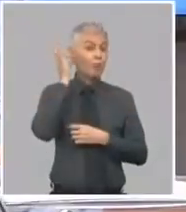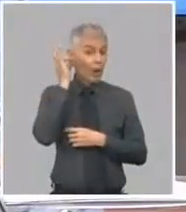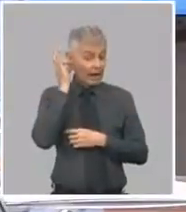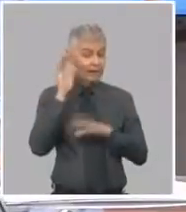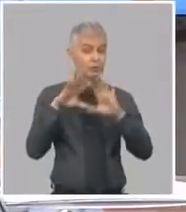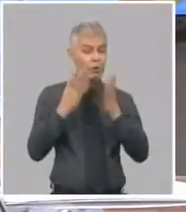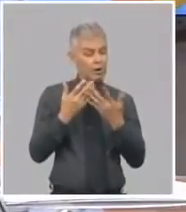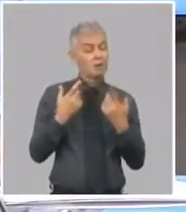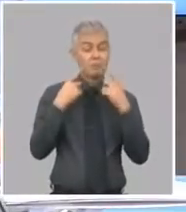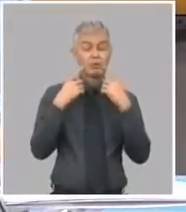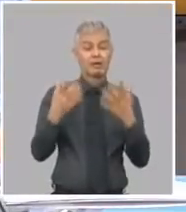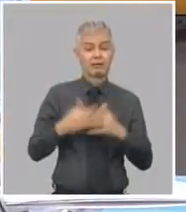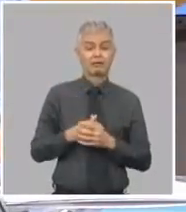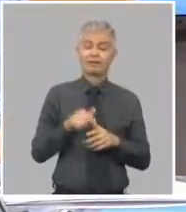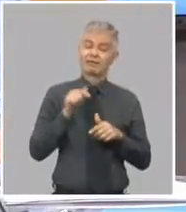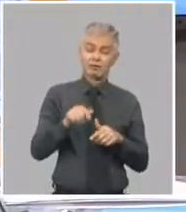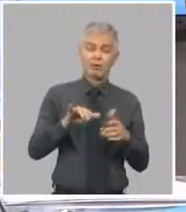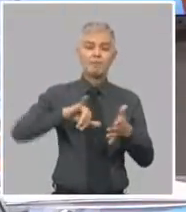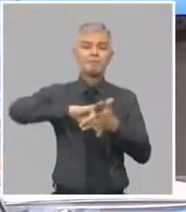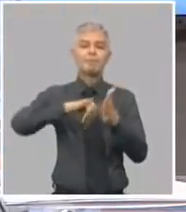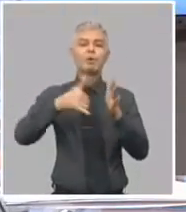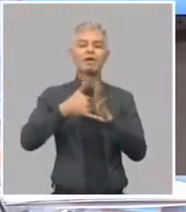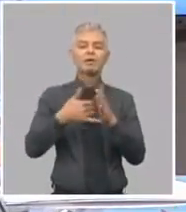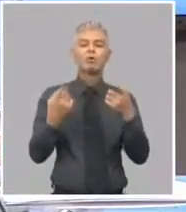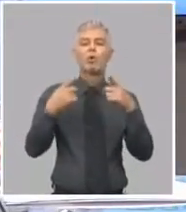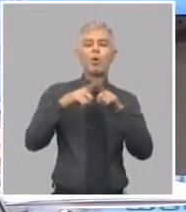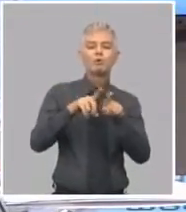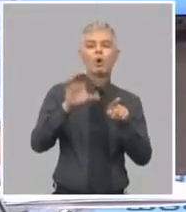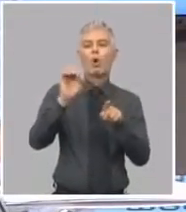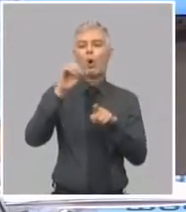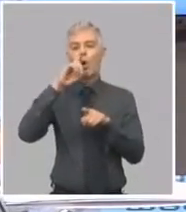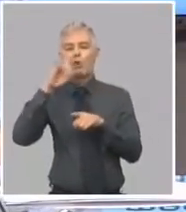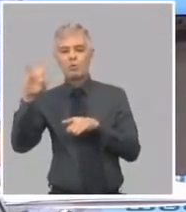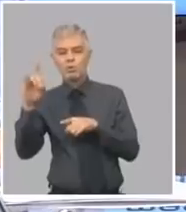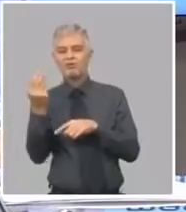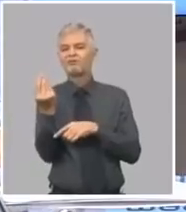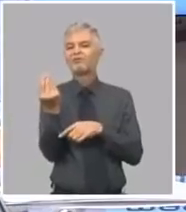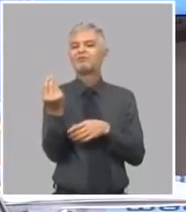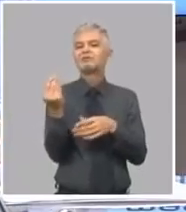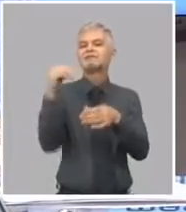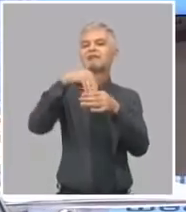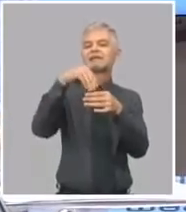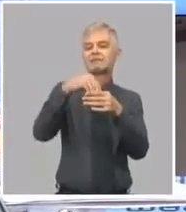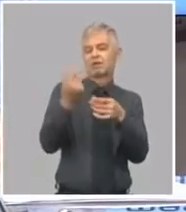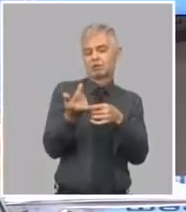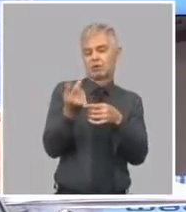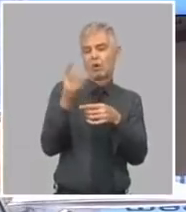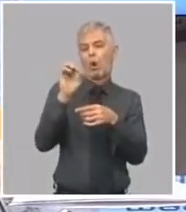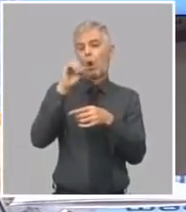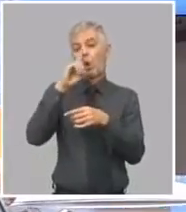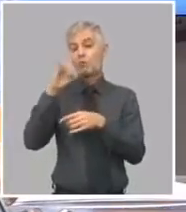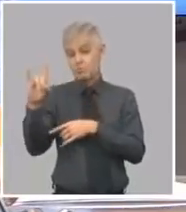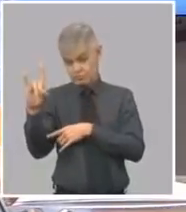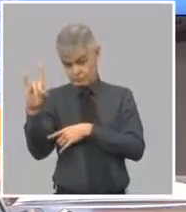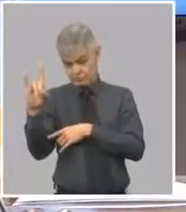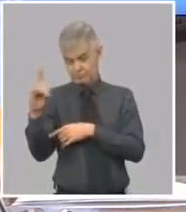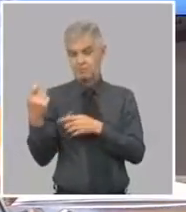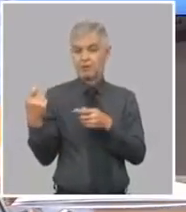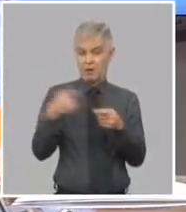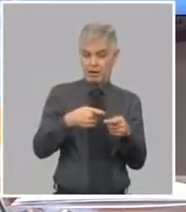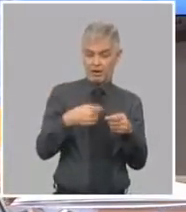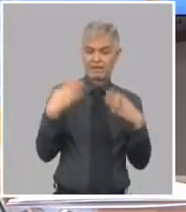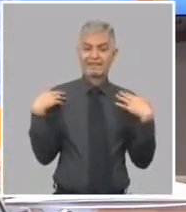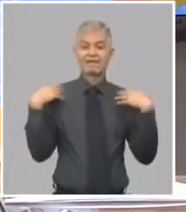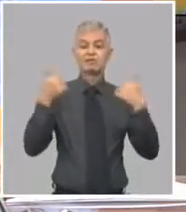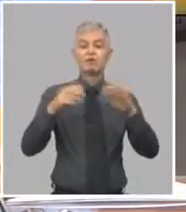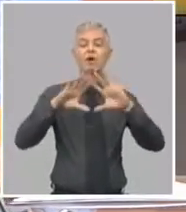proyecto que se ha desarrollado de conjunto con las Naciones Unidas, con financiamiento de Naciones Unidas, que ha conducido la Dirección